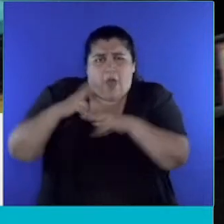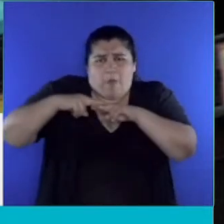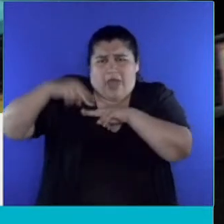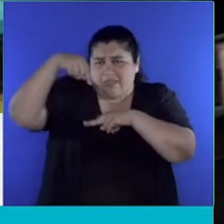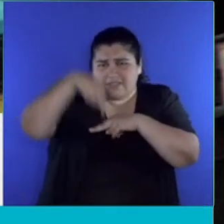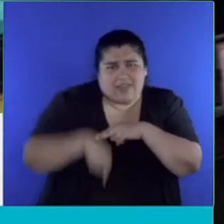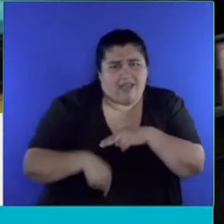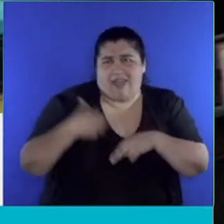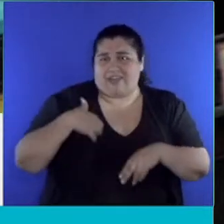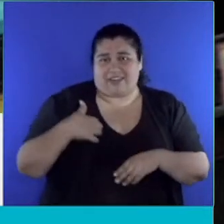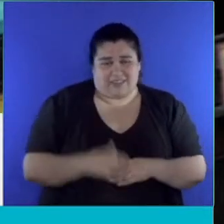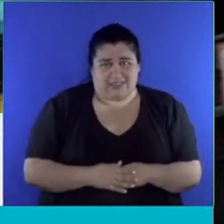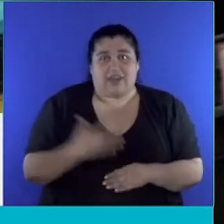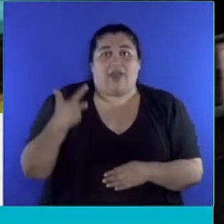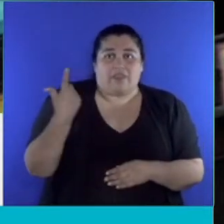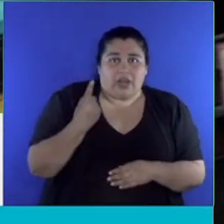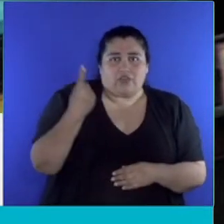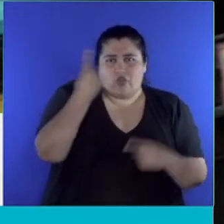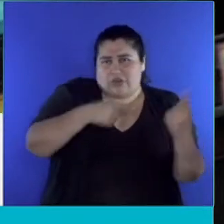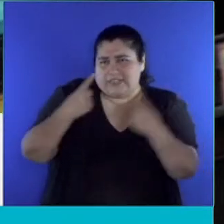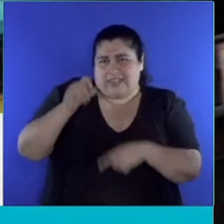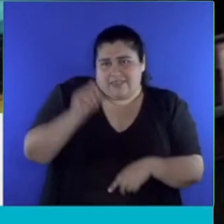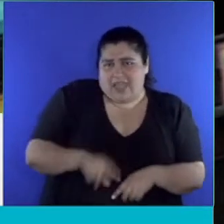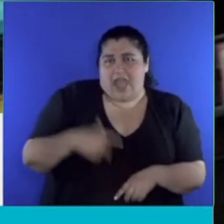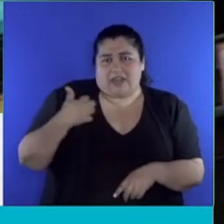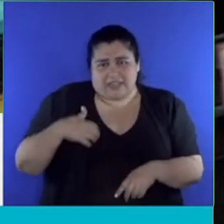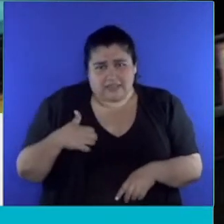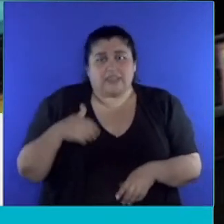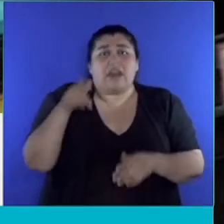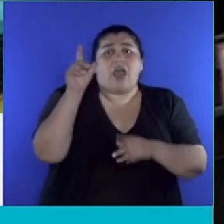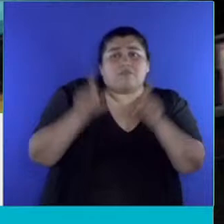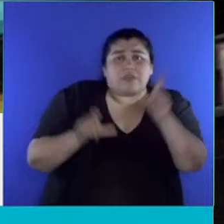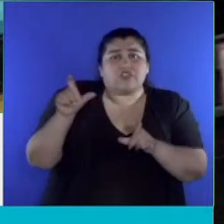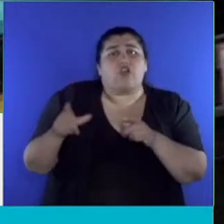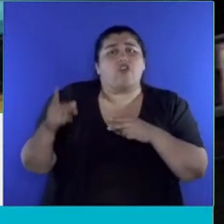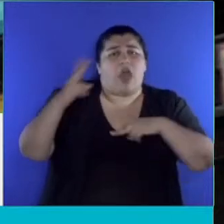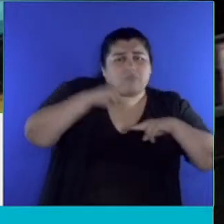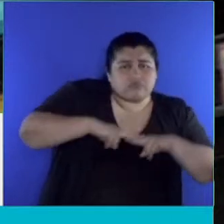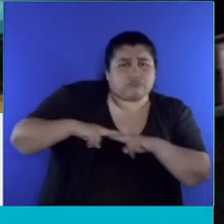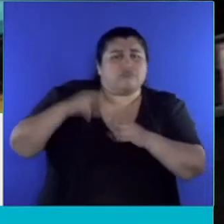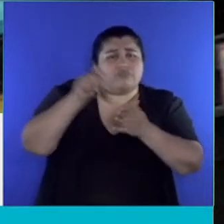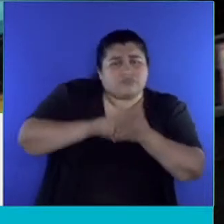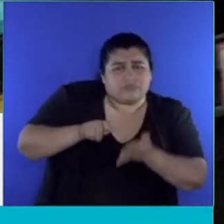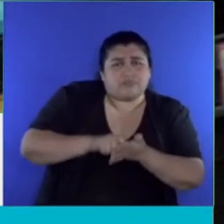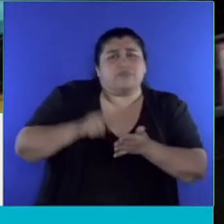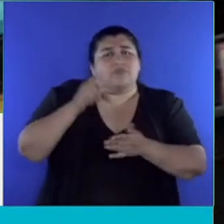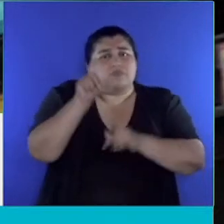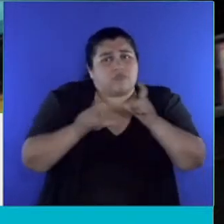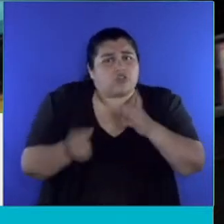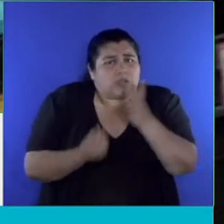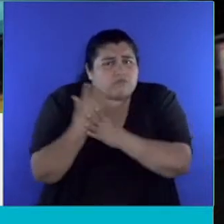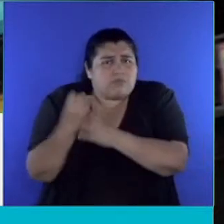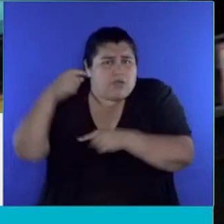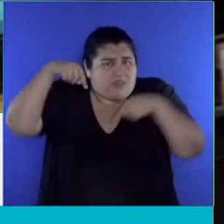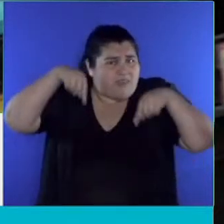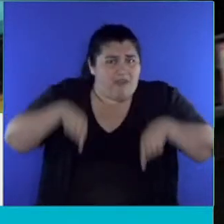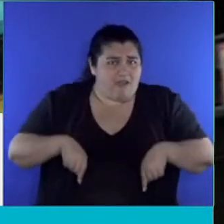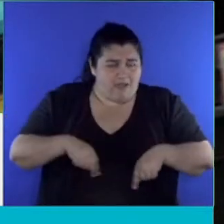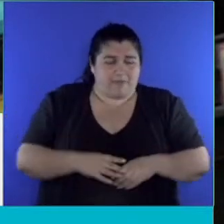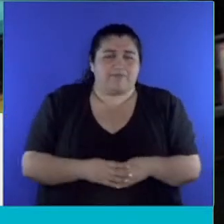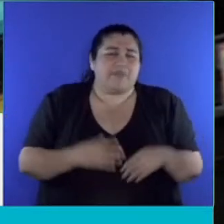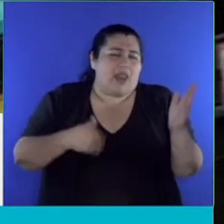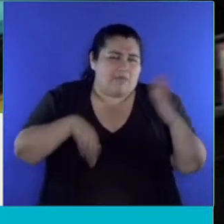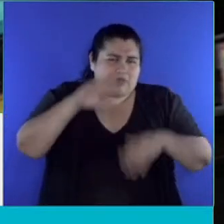con directores y directoras argentinas, con guionistas y hombres y mujeres argentinos. Muchos de